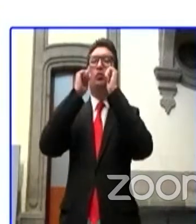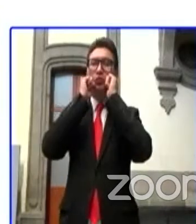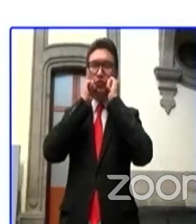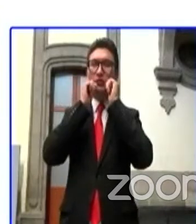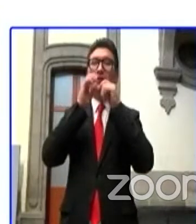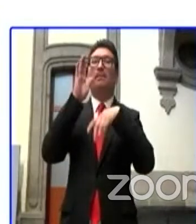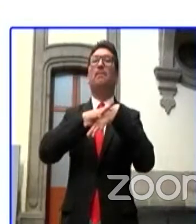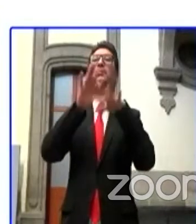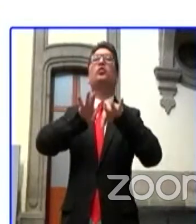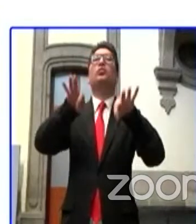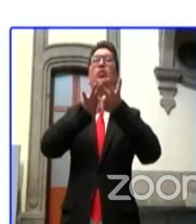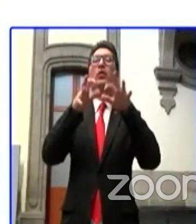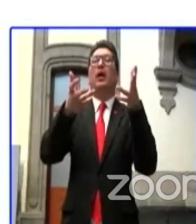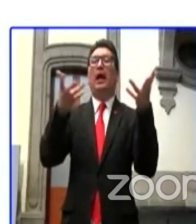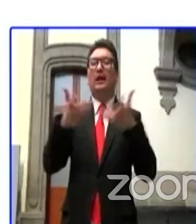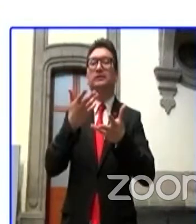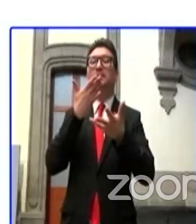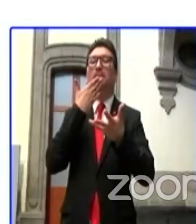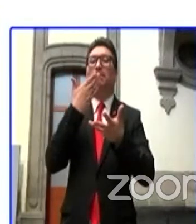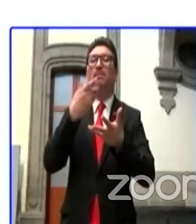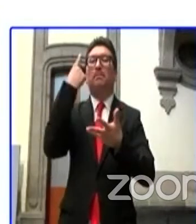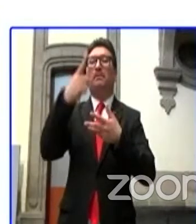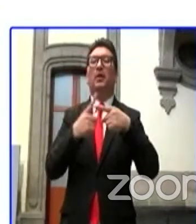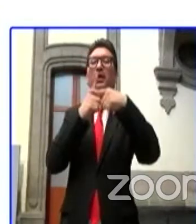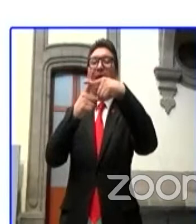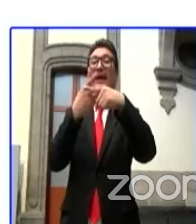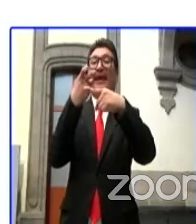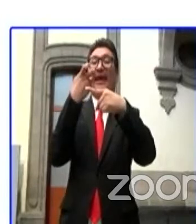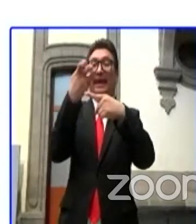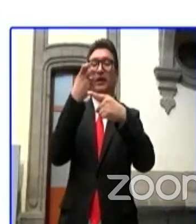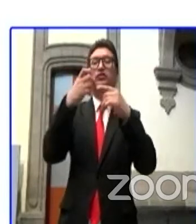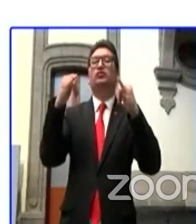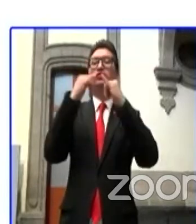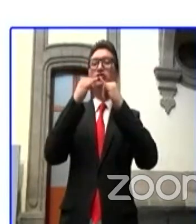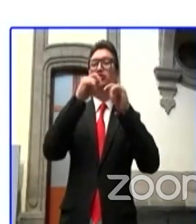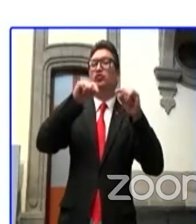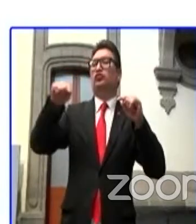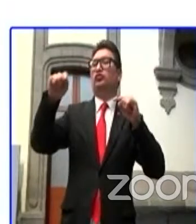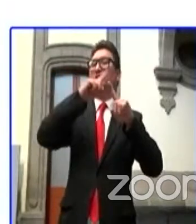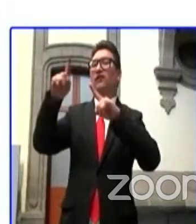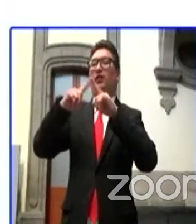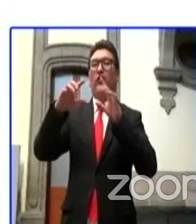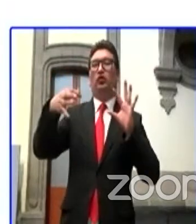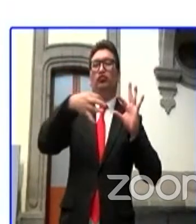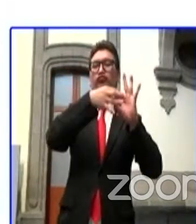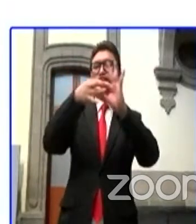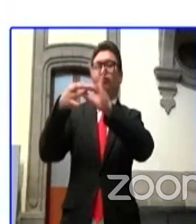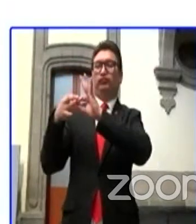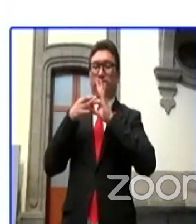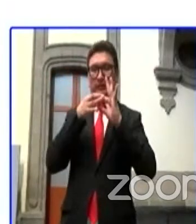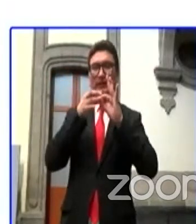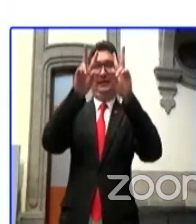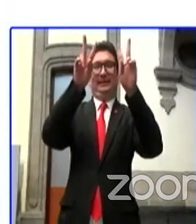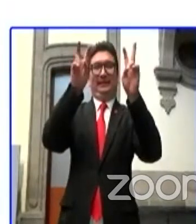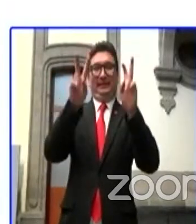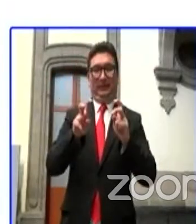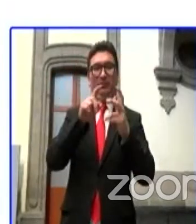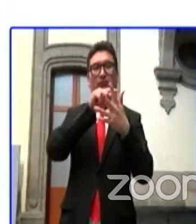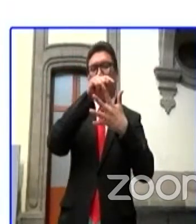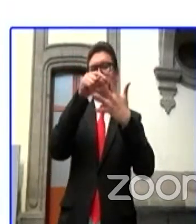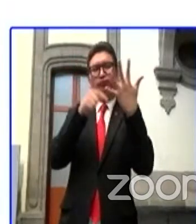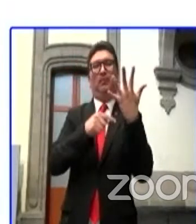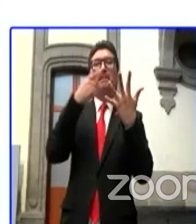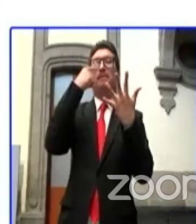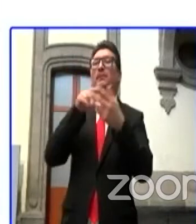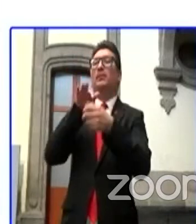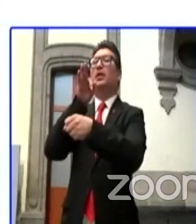acciones afirmativas, ¿no?, que sean transversales y que además tienen un beneficio no solo para las personas con